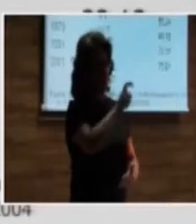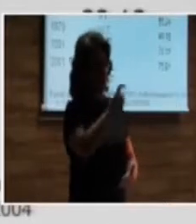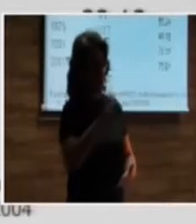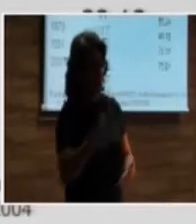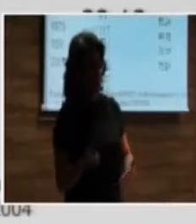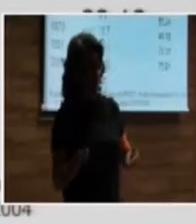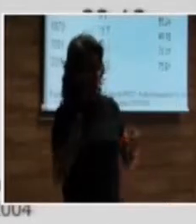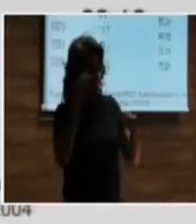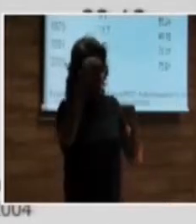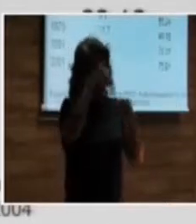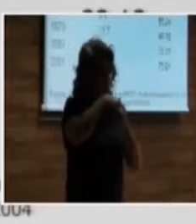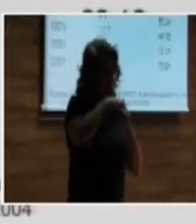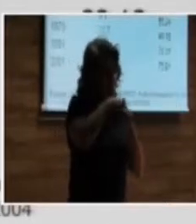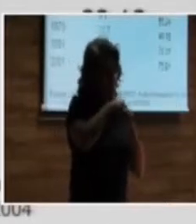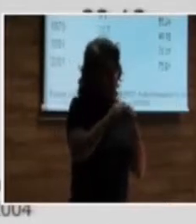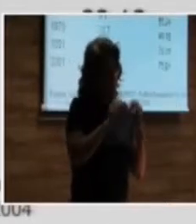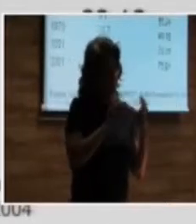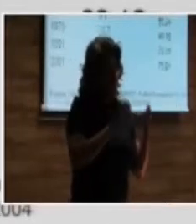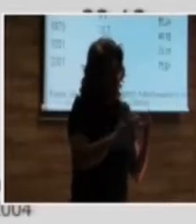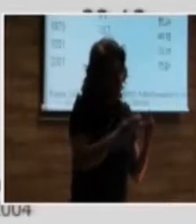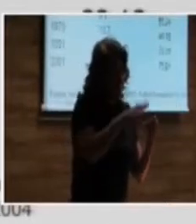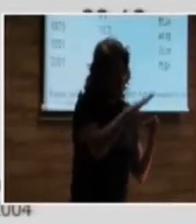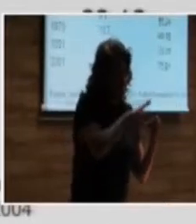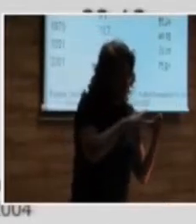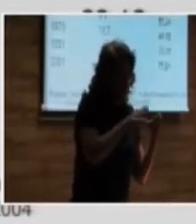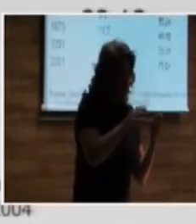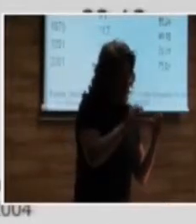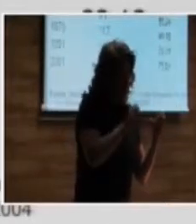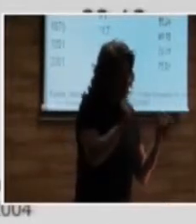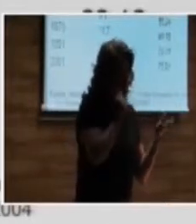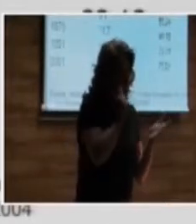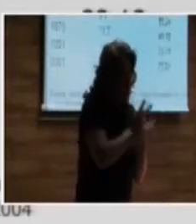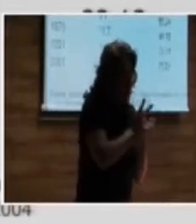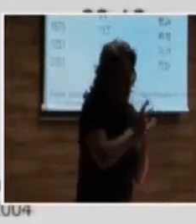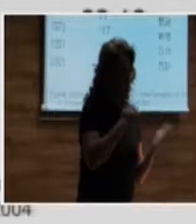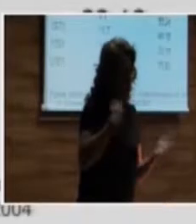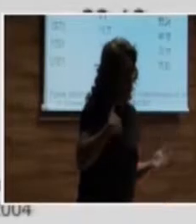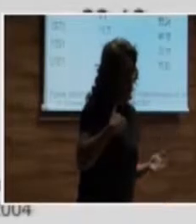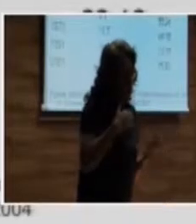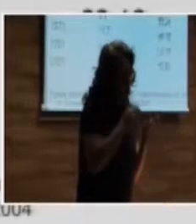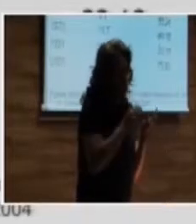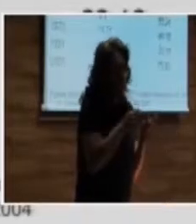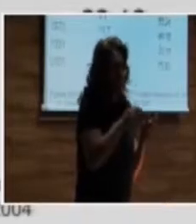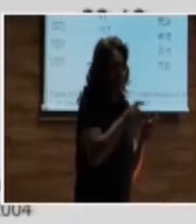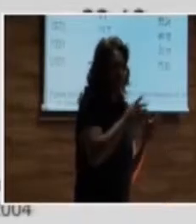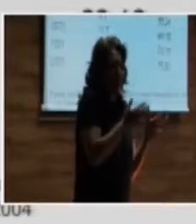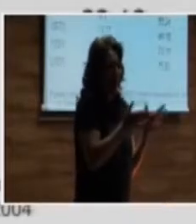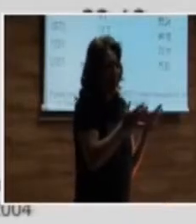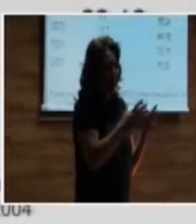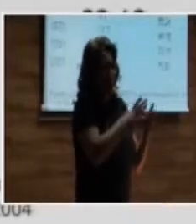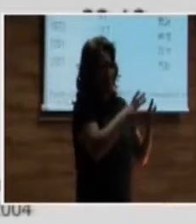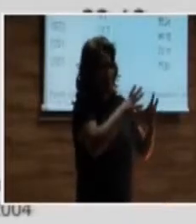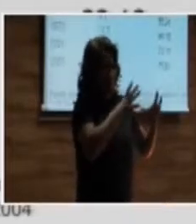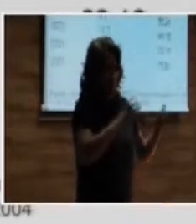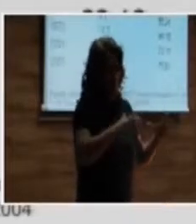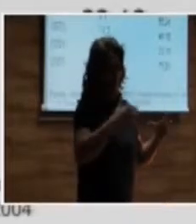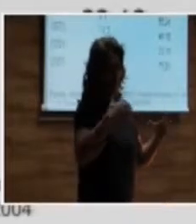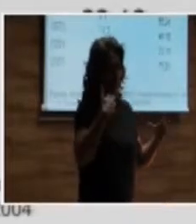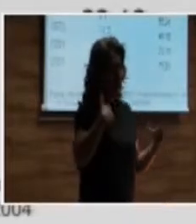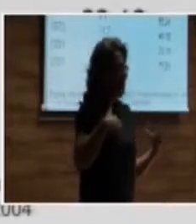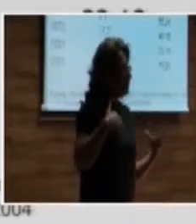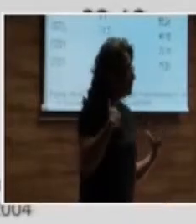en muy pocos metros cuadrados, y después el resto de Argentina, que es de un tamaño muy grande, tiene